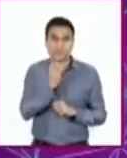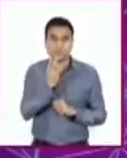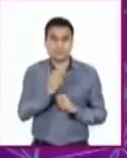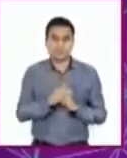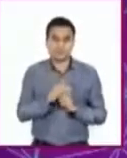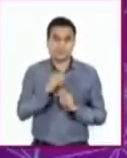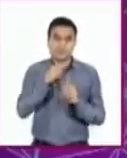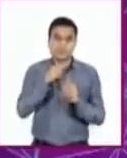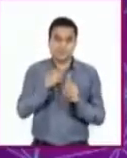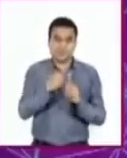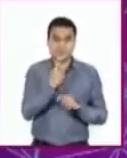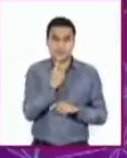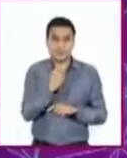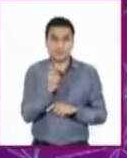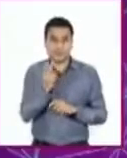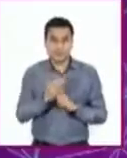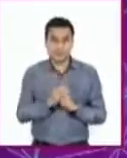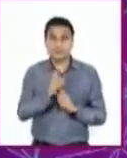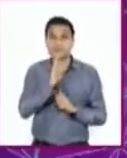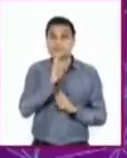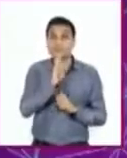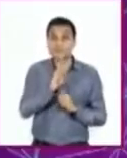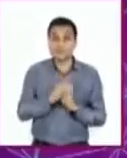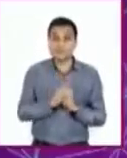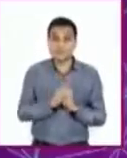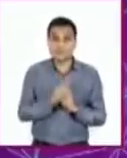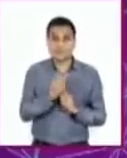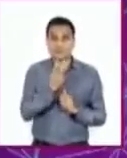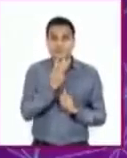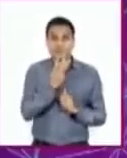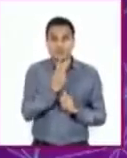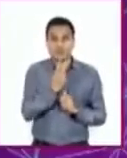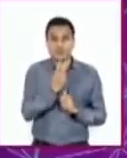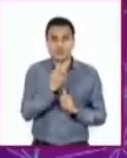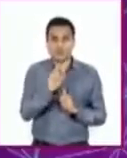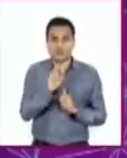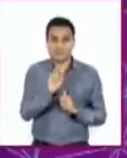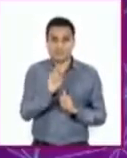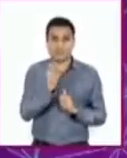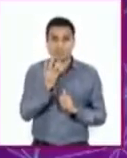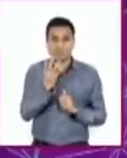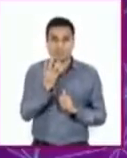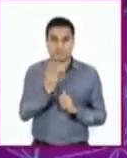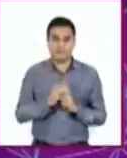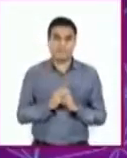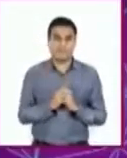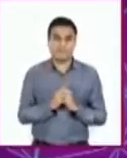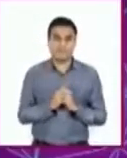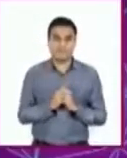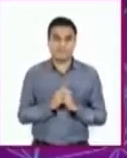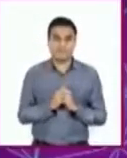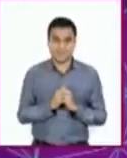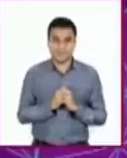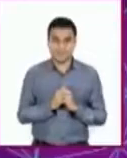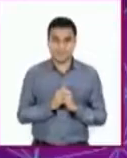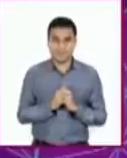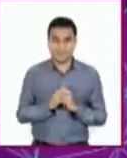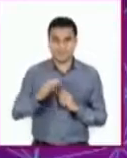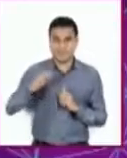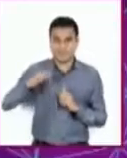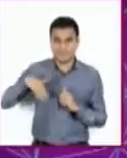1 entero 2 décimos, que es igual a 2 enteros 4 décimos. La diferencia